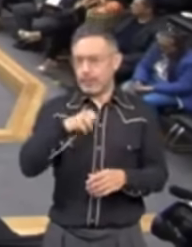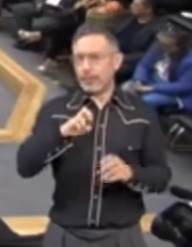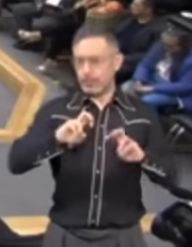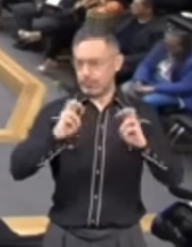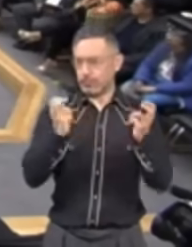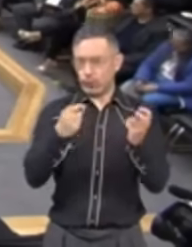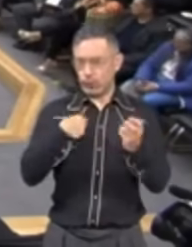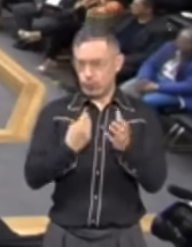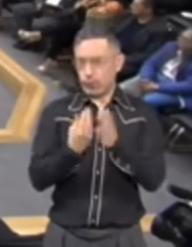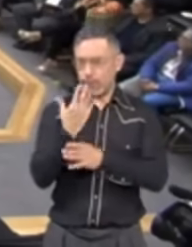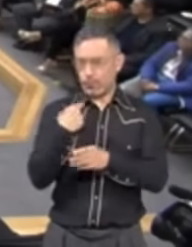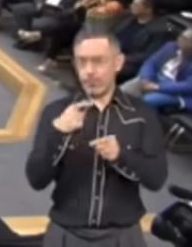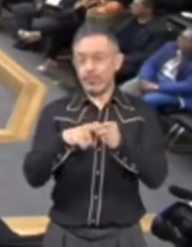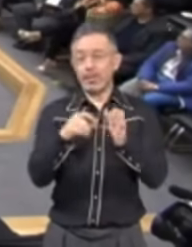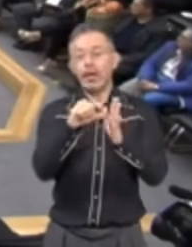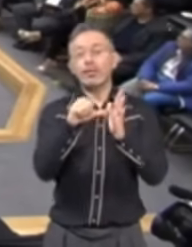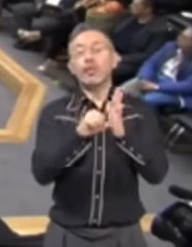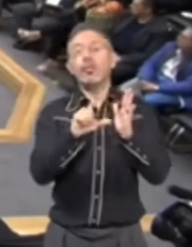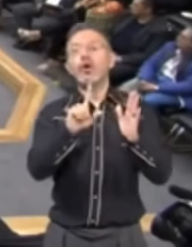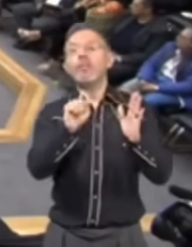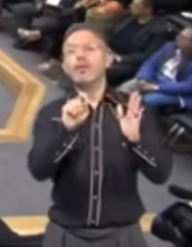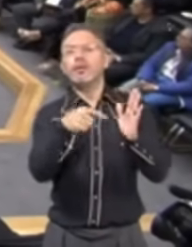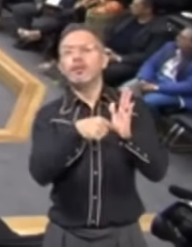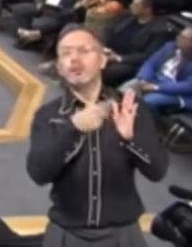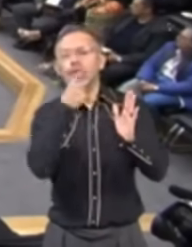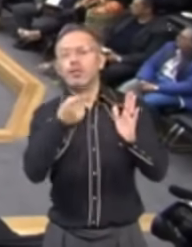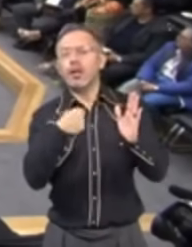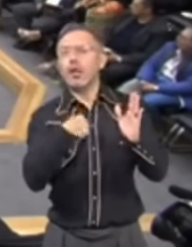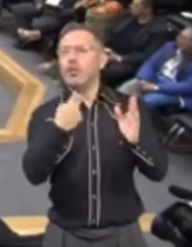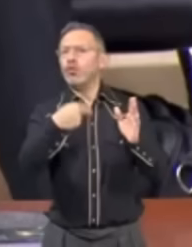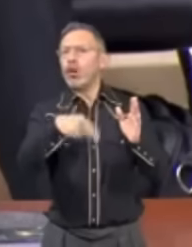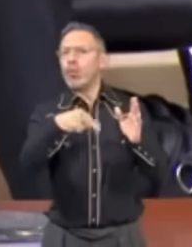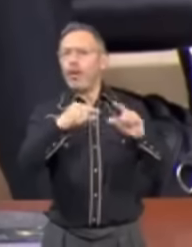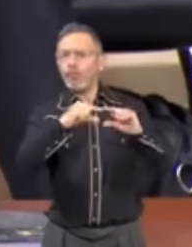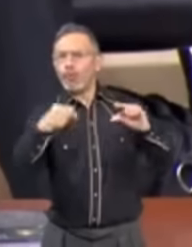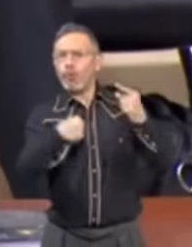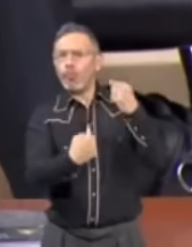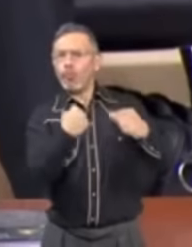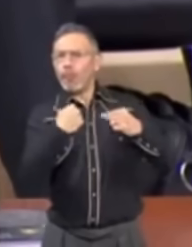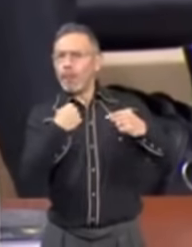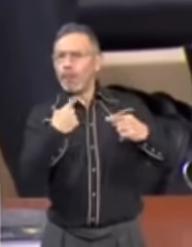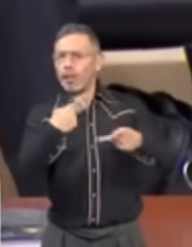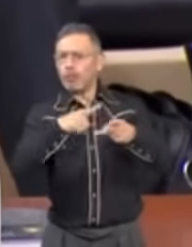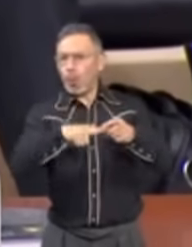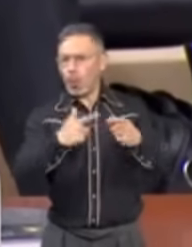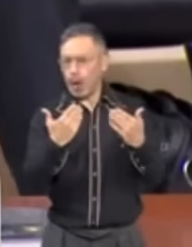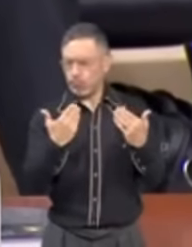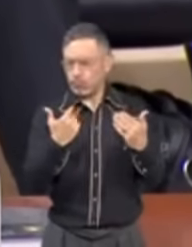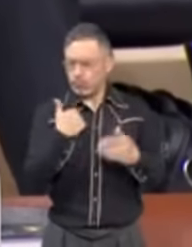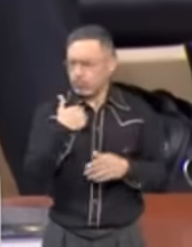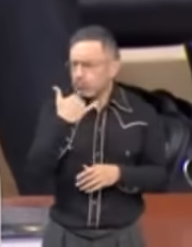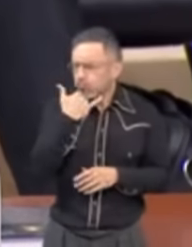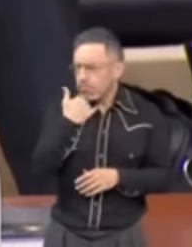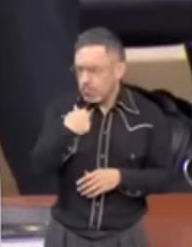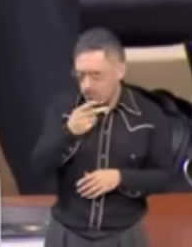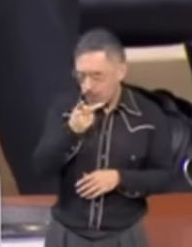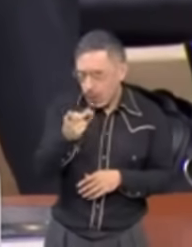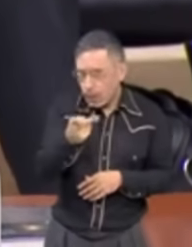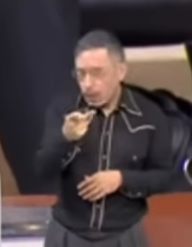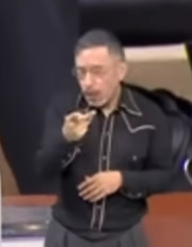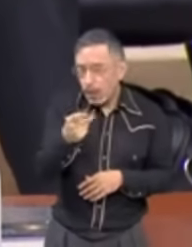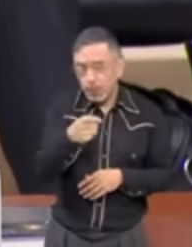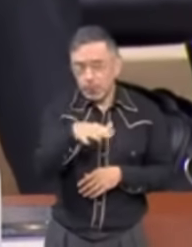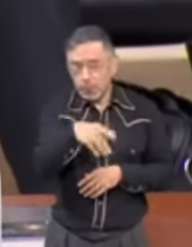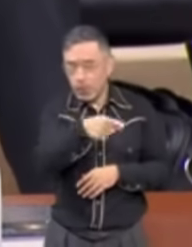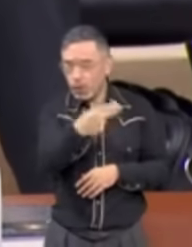el artículo 20 que no debe haber alusiones personales si las hubo. Y yo pregunto si por alusiones personales puedo